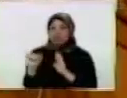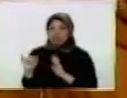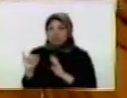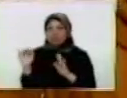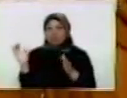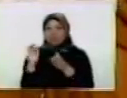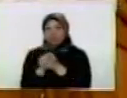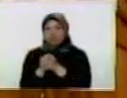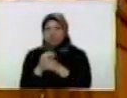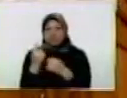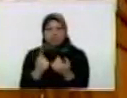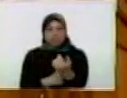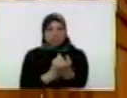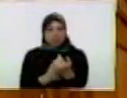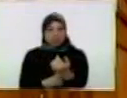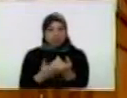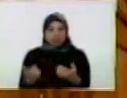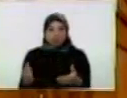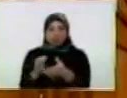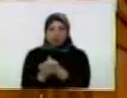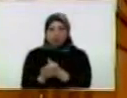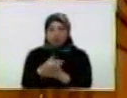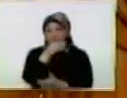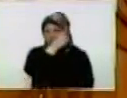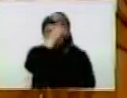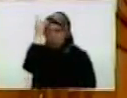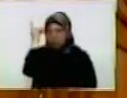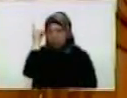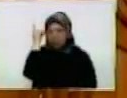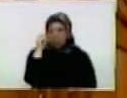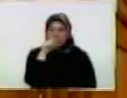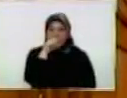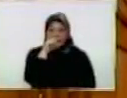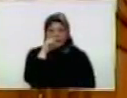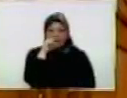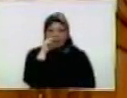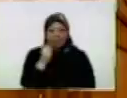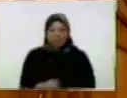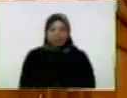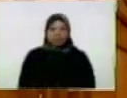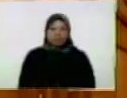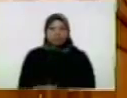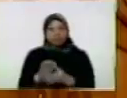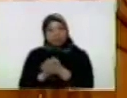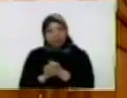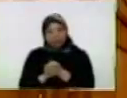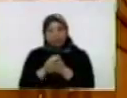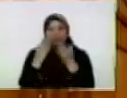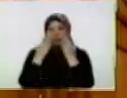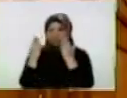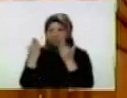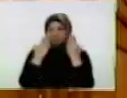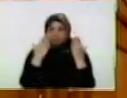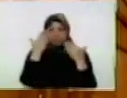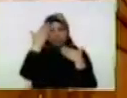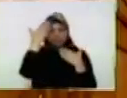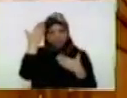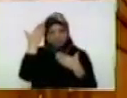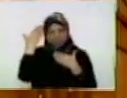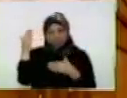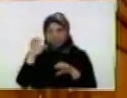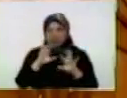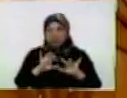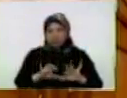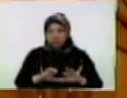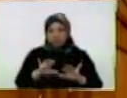camarada, hermano y amigo Diosdado Cabello Rondón, Tania Díaz, Gladys Requena, nuestro secretario